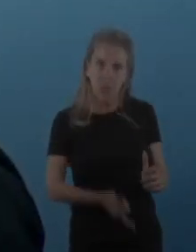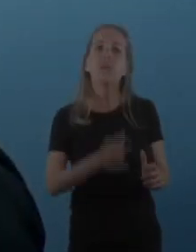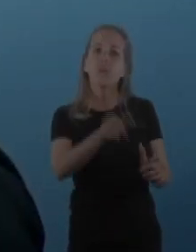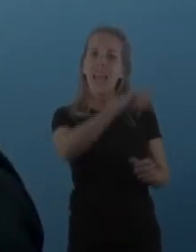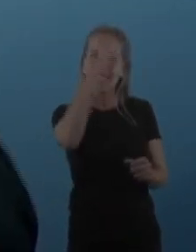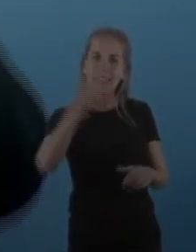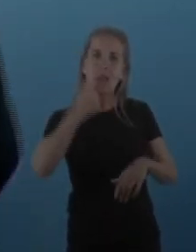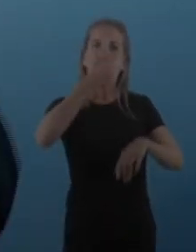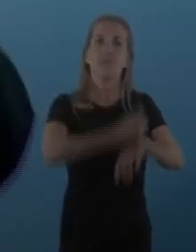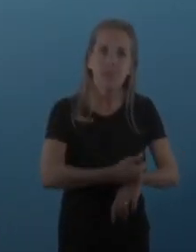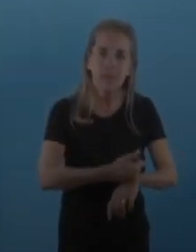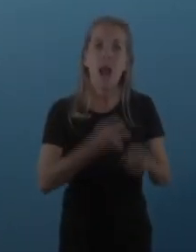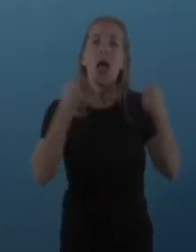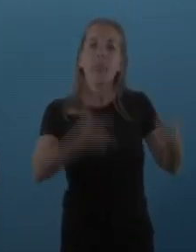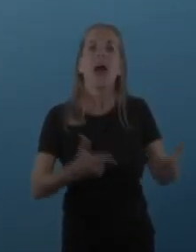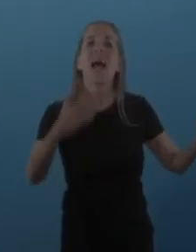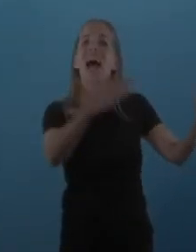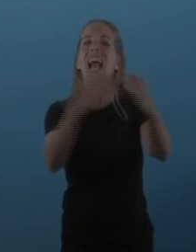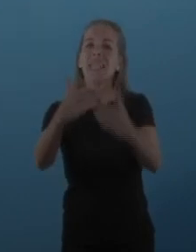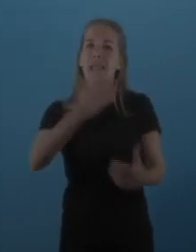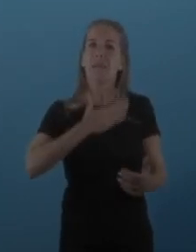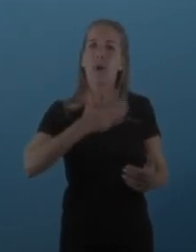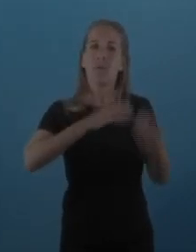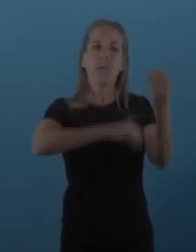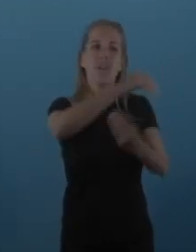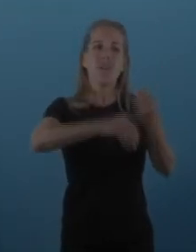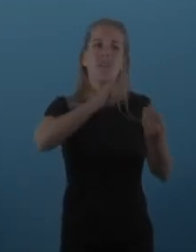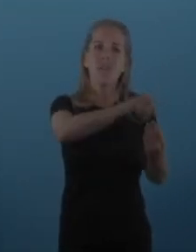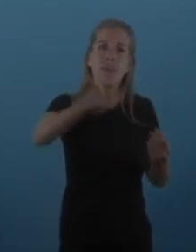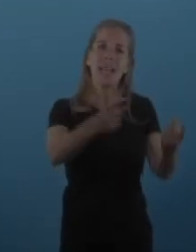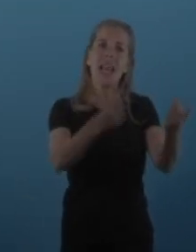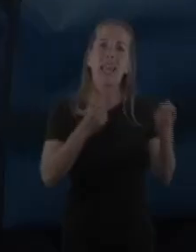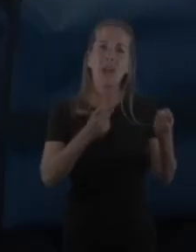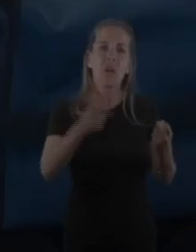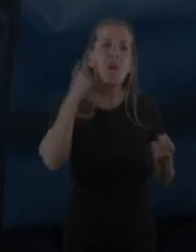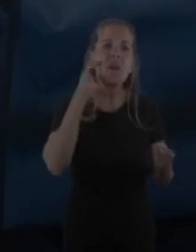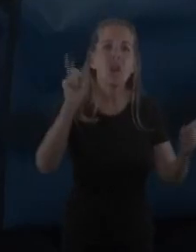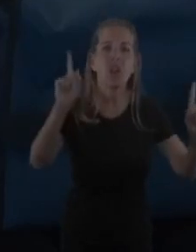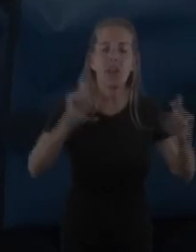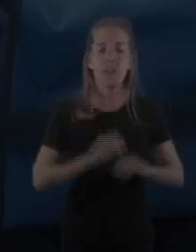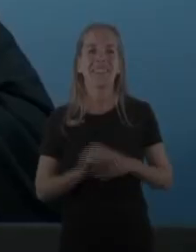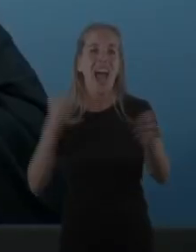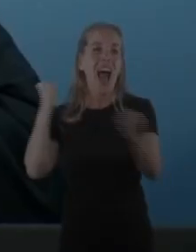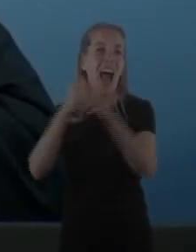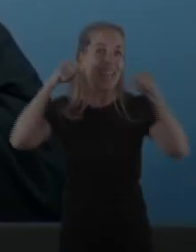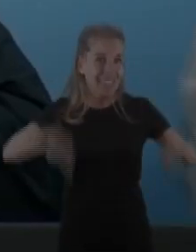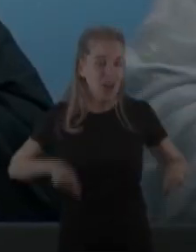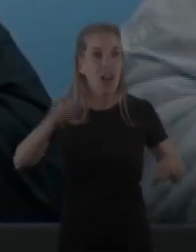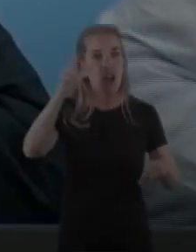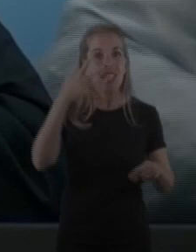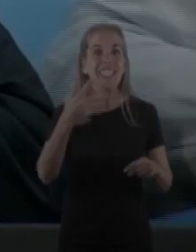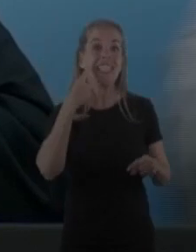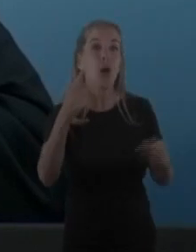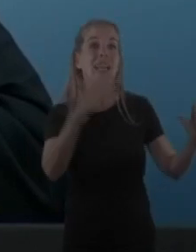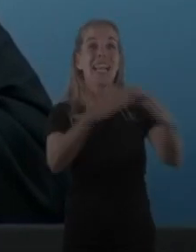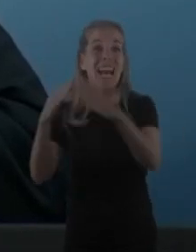Estado presente dándole un techo a cada familia argentina que lo necesite. Nosotros llevamos entregadas 85.000